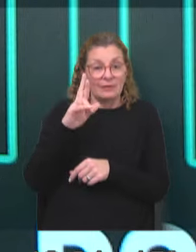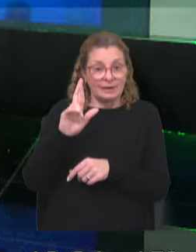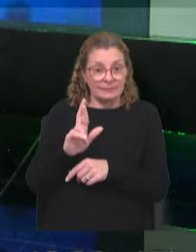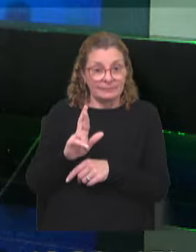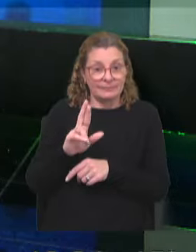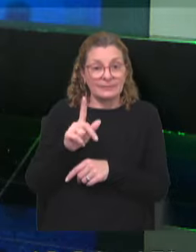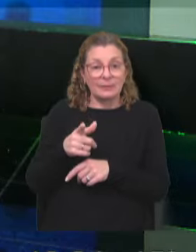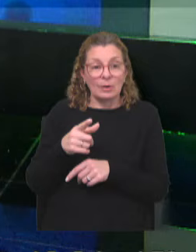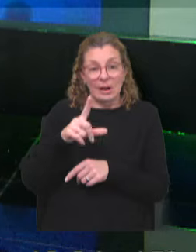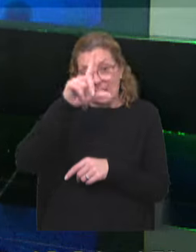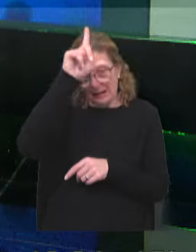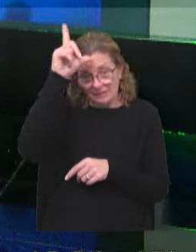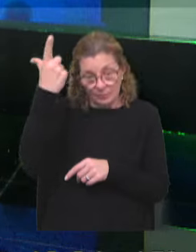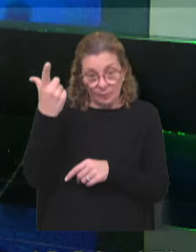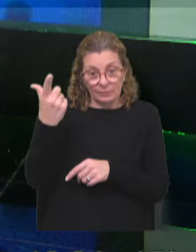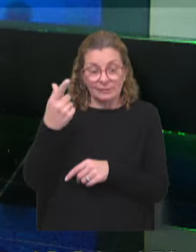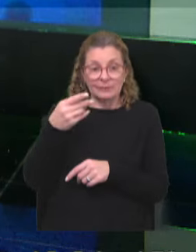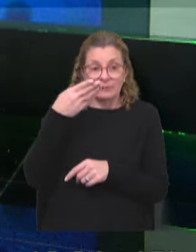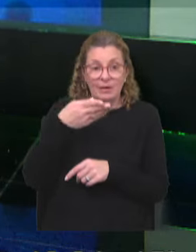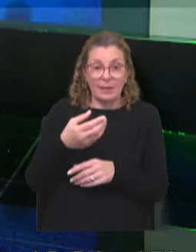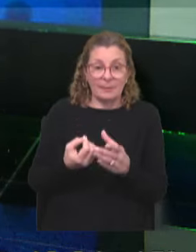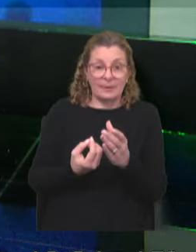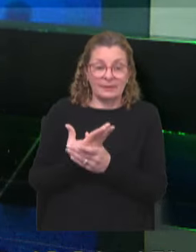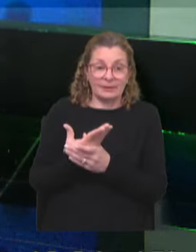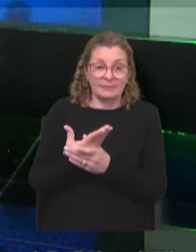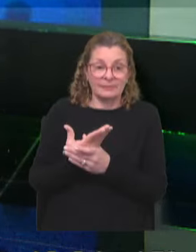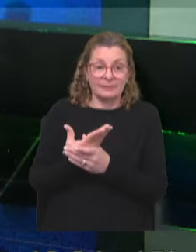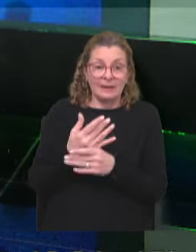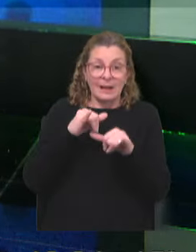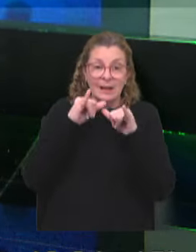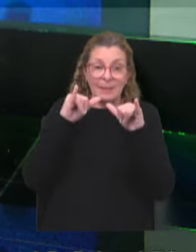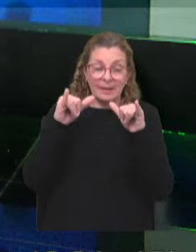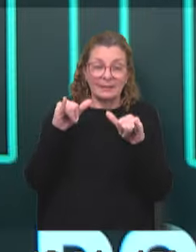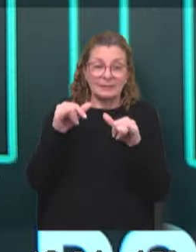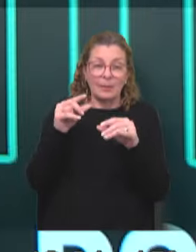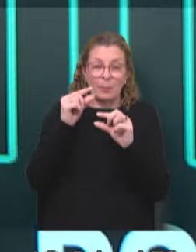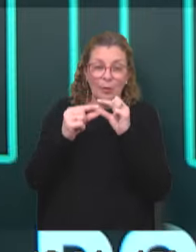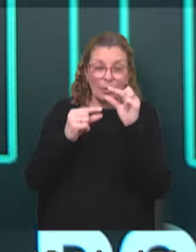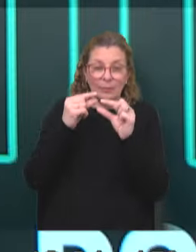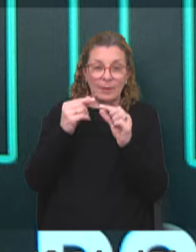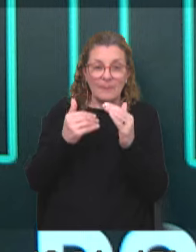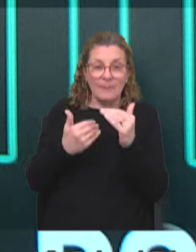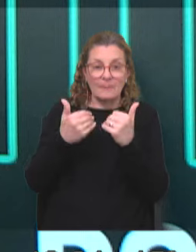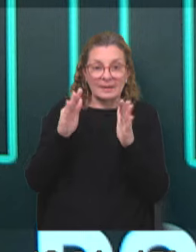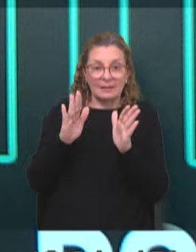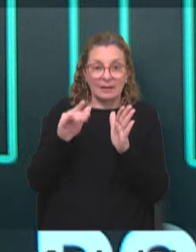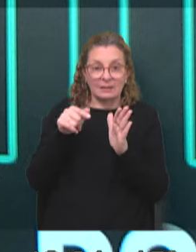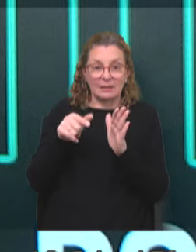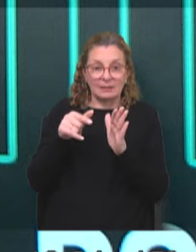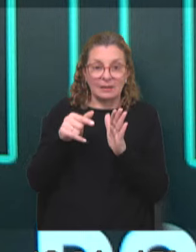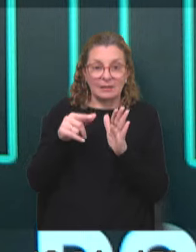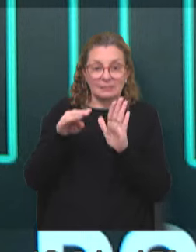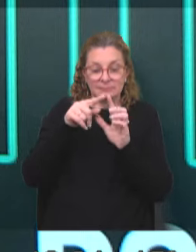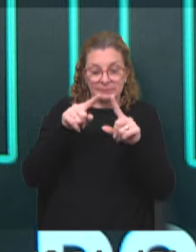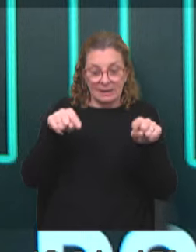bueno Luis la calle Pou va a aparecer o está apareciendo en Campaña en la medida que va a encabezar la mayoría de estas de estas